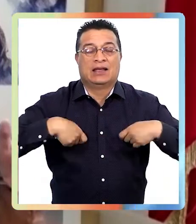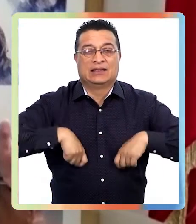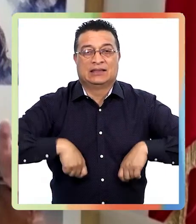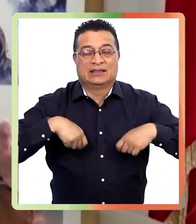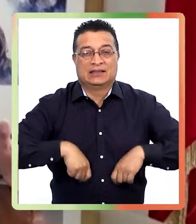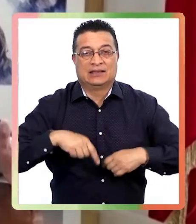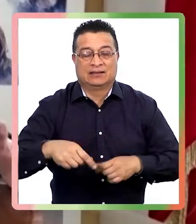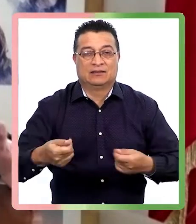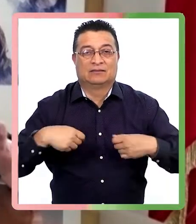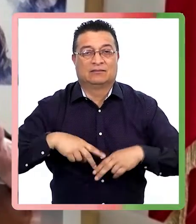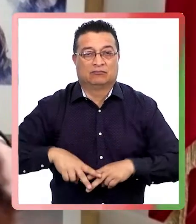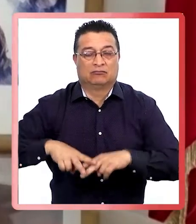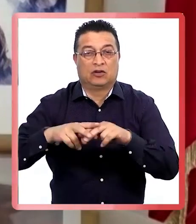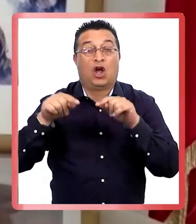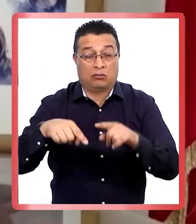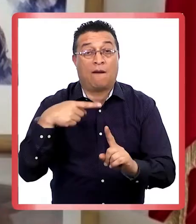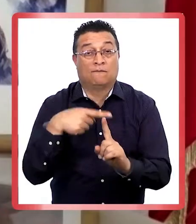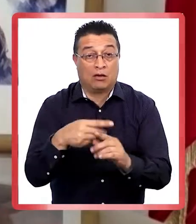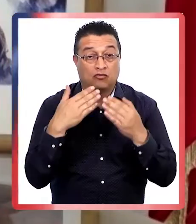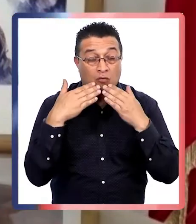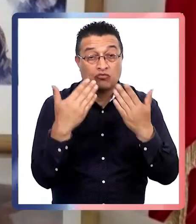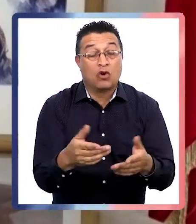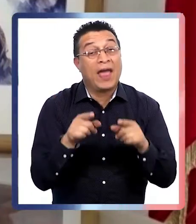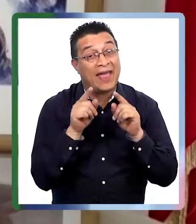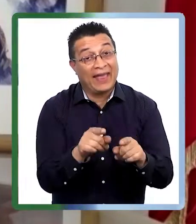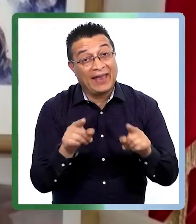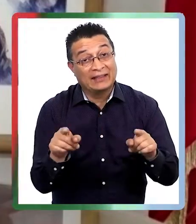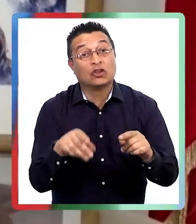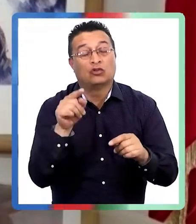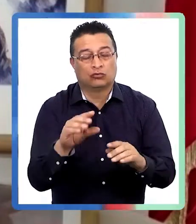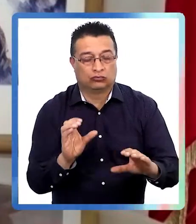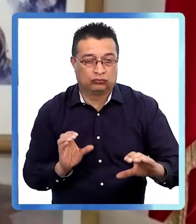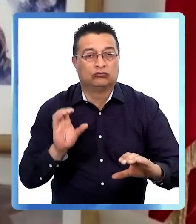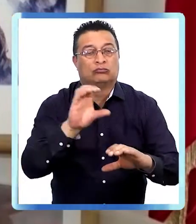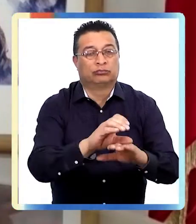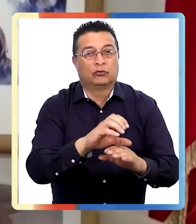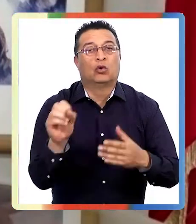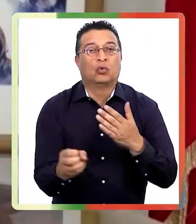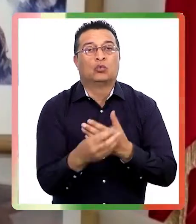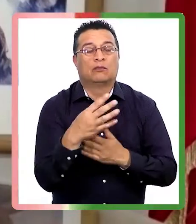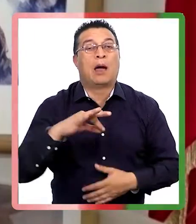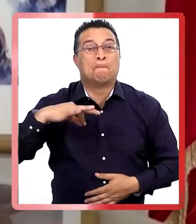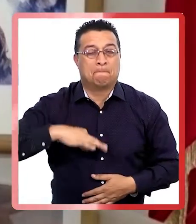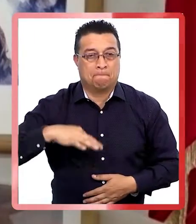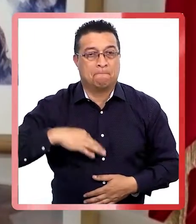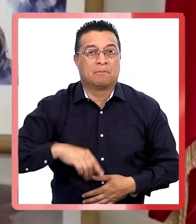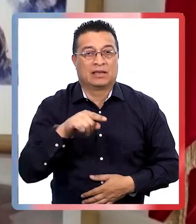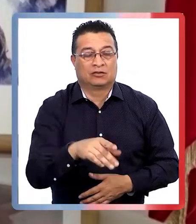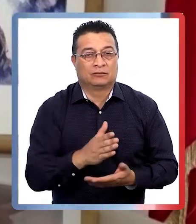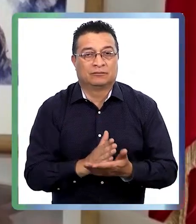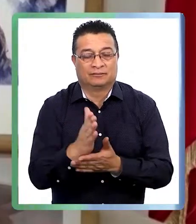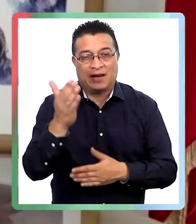ingreso y de patrimonio, y que ahora van a ser beneficiados, y esos van a empezar a recibir sus nuevas pensiones a